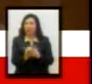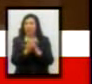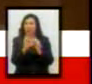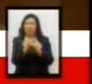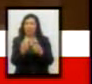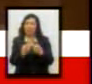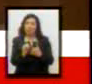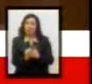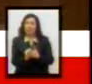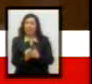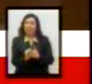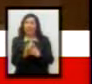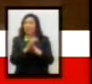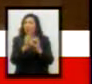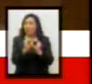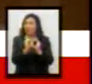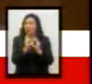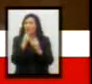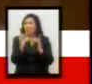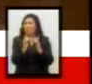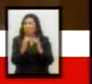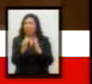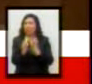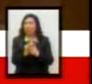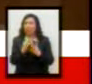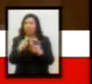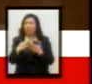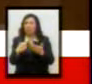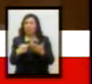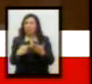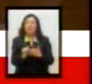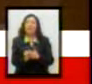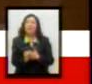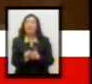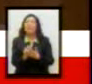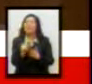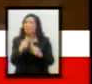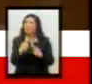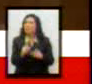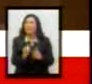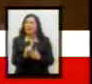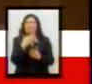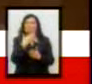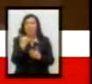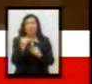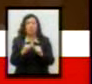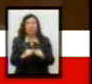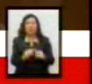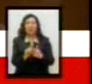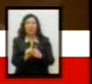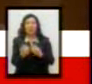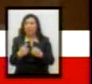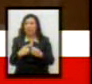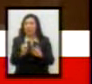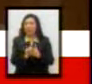evaluaciones intermedias y las evaluaciones de impacto de los programas estratégicos nos permita mejorar permanentemente la